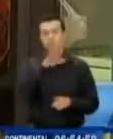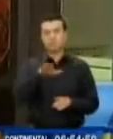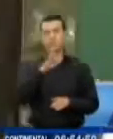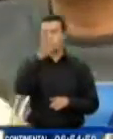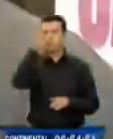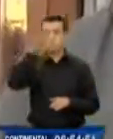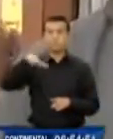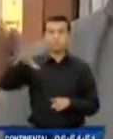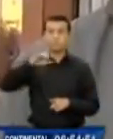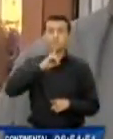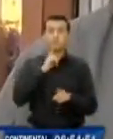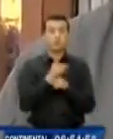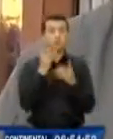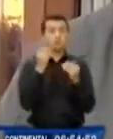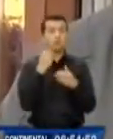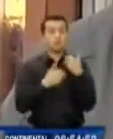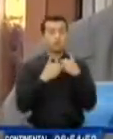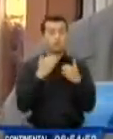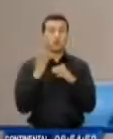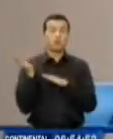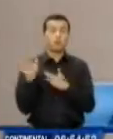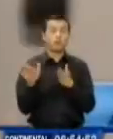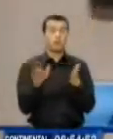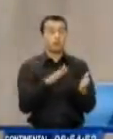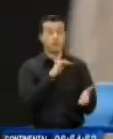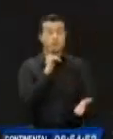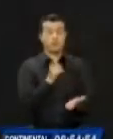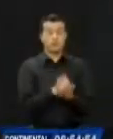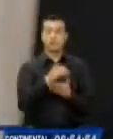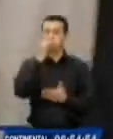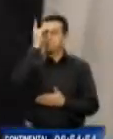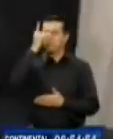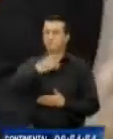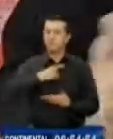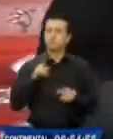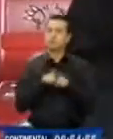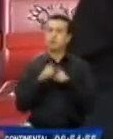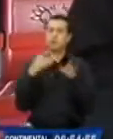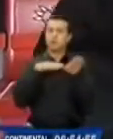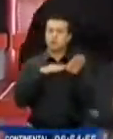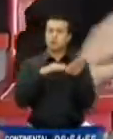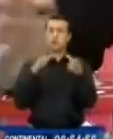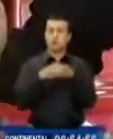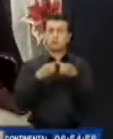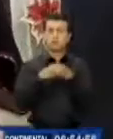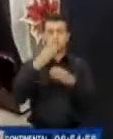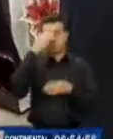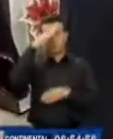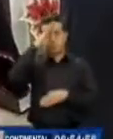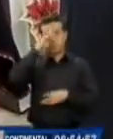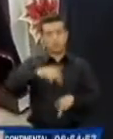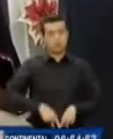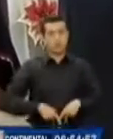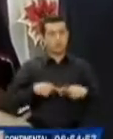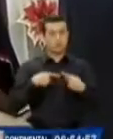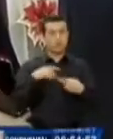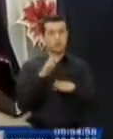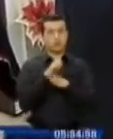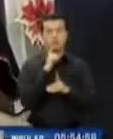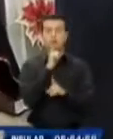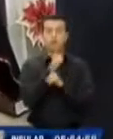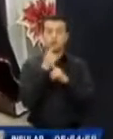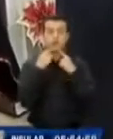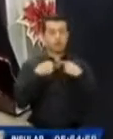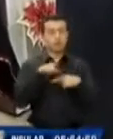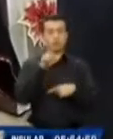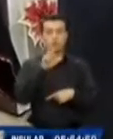del país. Muchas personas han muerto en el intento. Medida que también es respaldada por la Asociación de Cubanos Residentes en Ecuador. Así lo explica